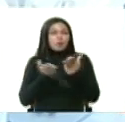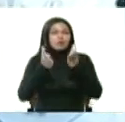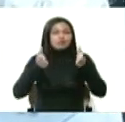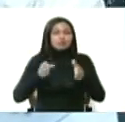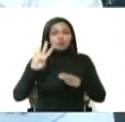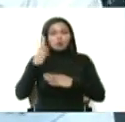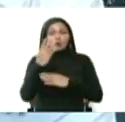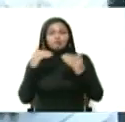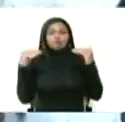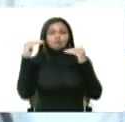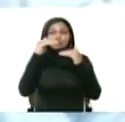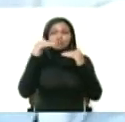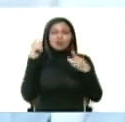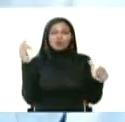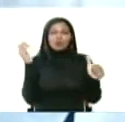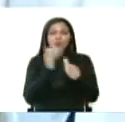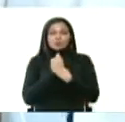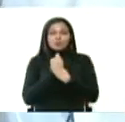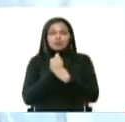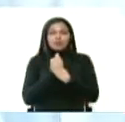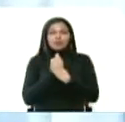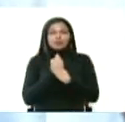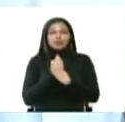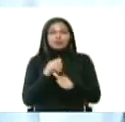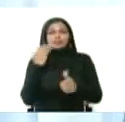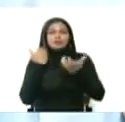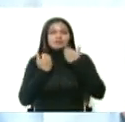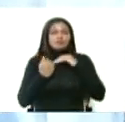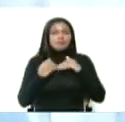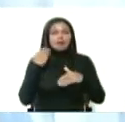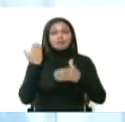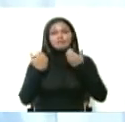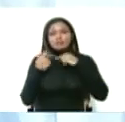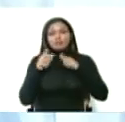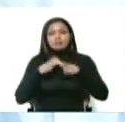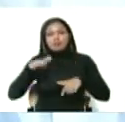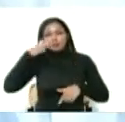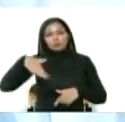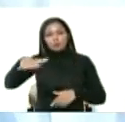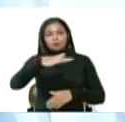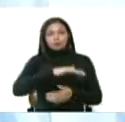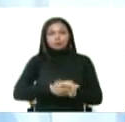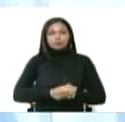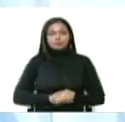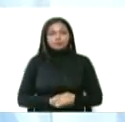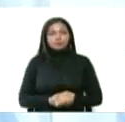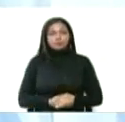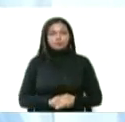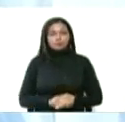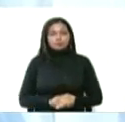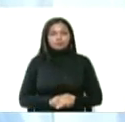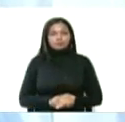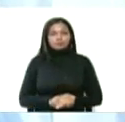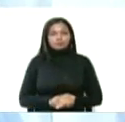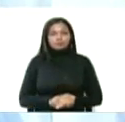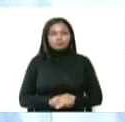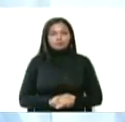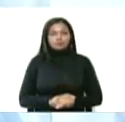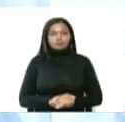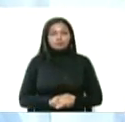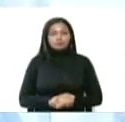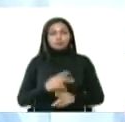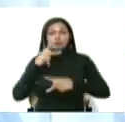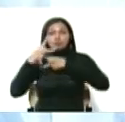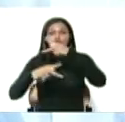cuarto nivel a la determinación de estas enfermedades infecciosas en la población. El proceso de,